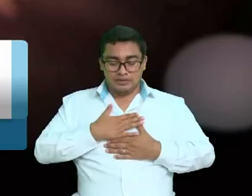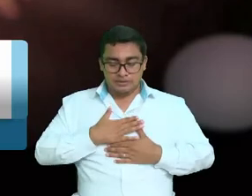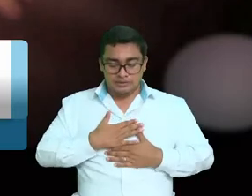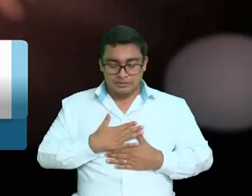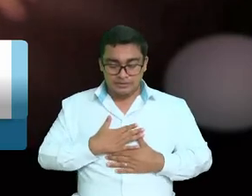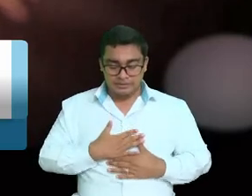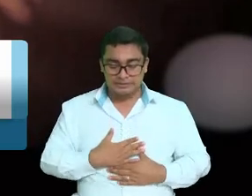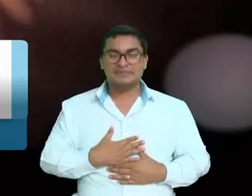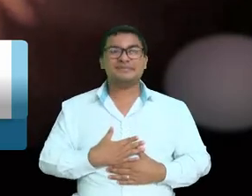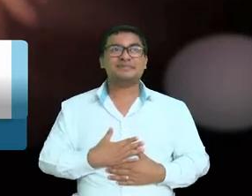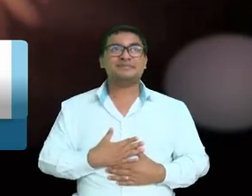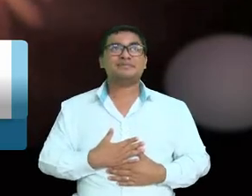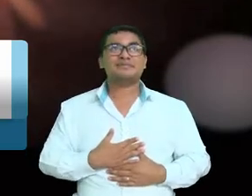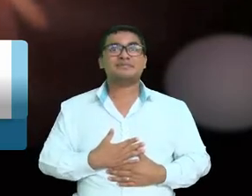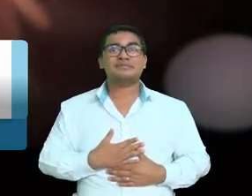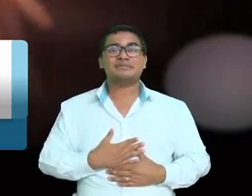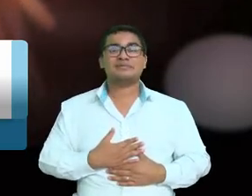oxígeno,